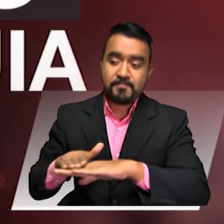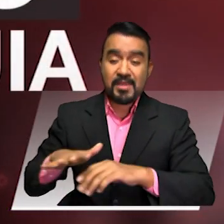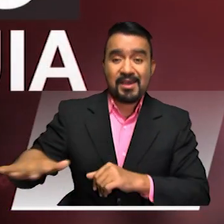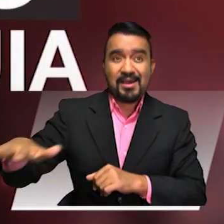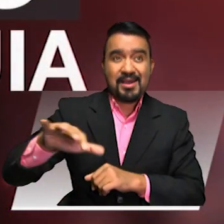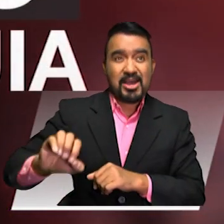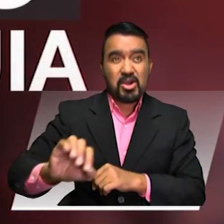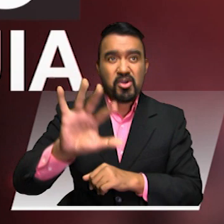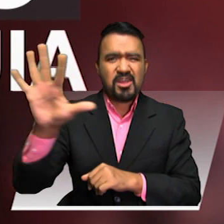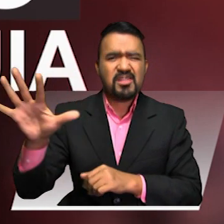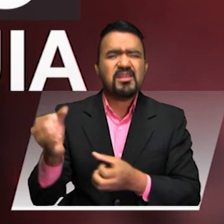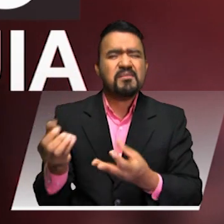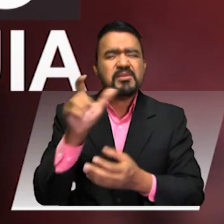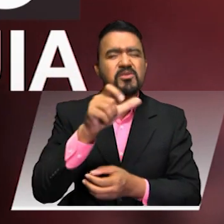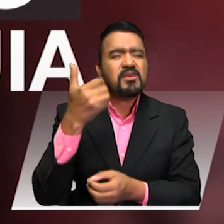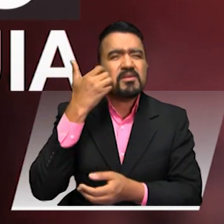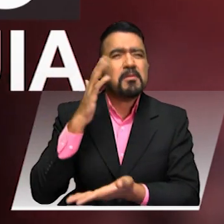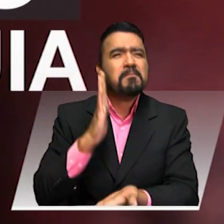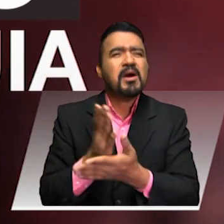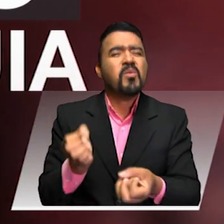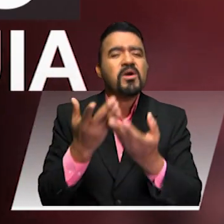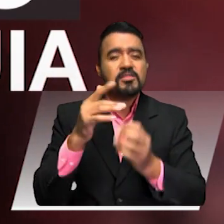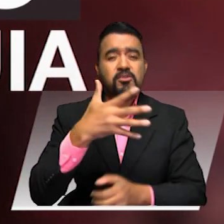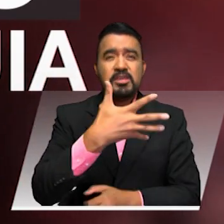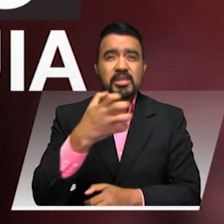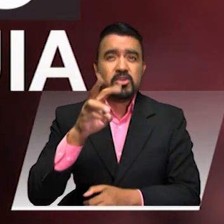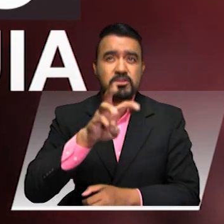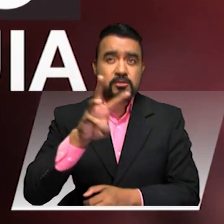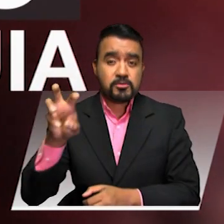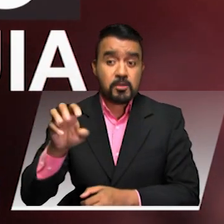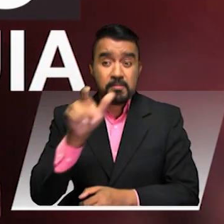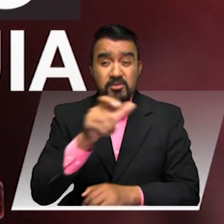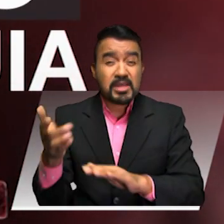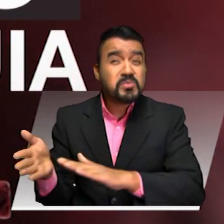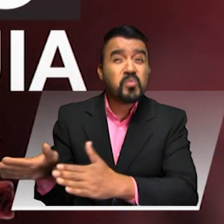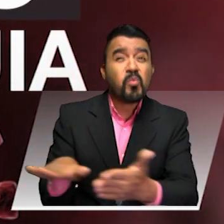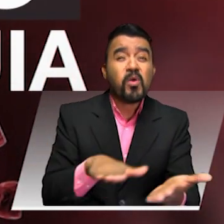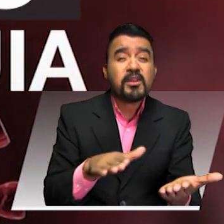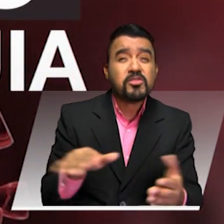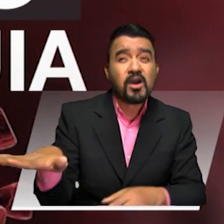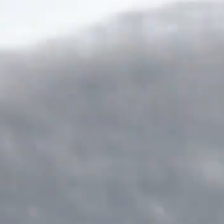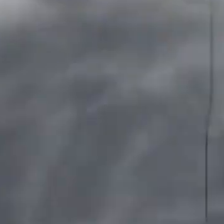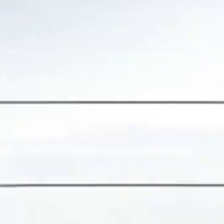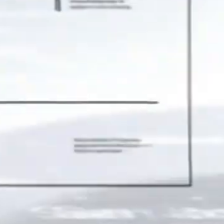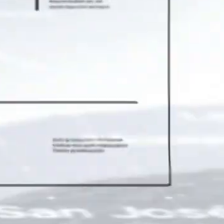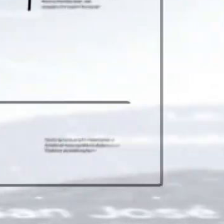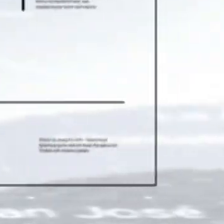enfermedad, que hasta ahora dejan Antioquia 6.983 fallecidos.